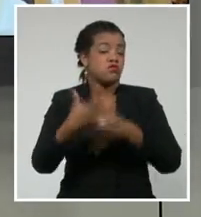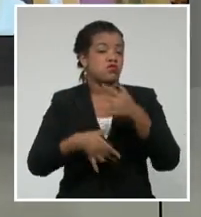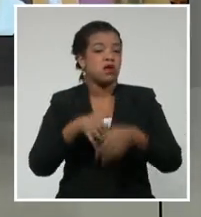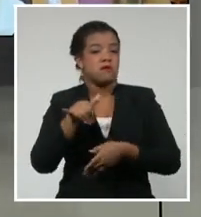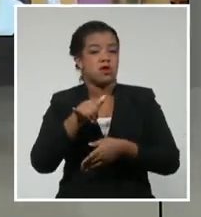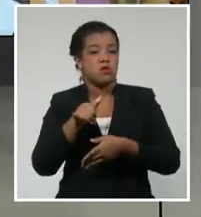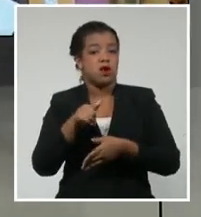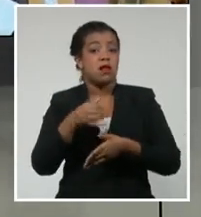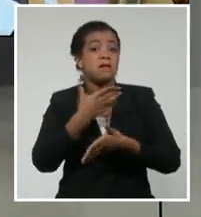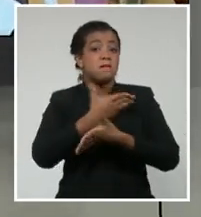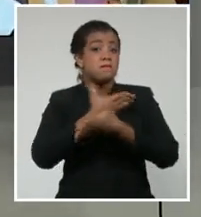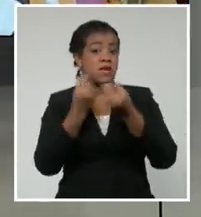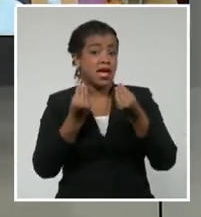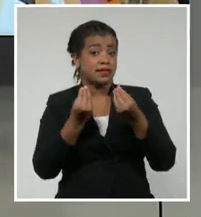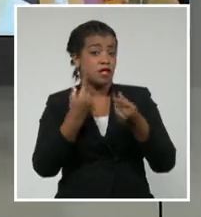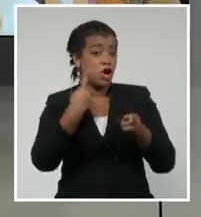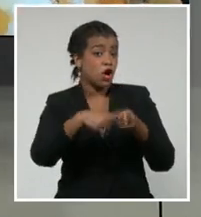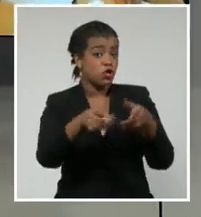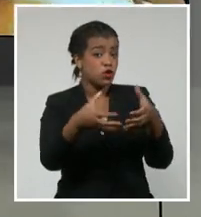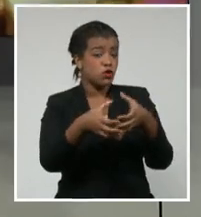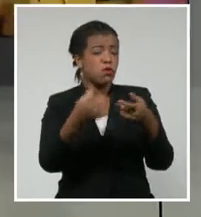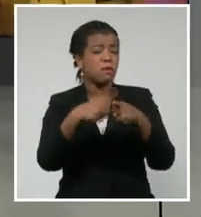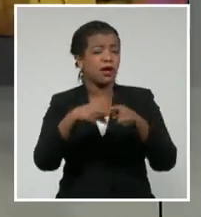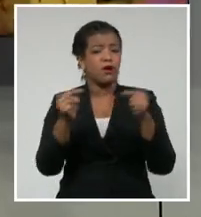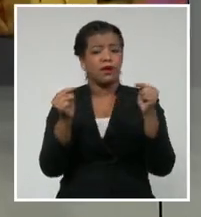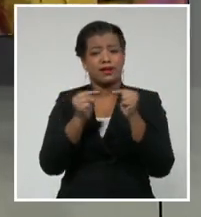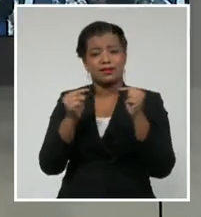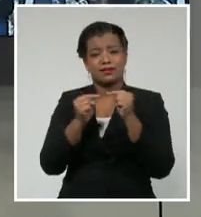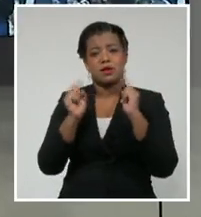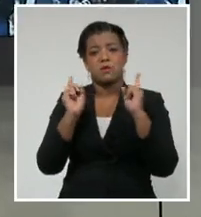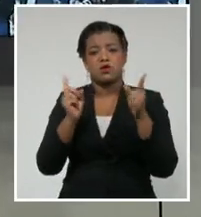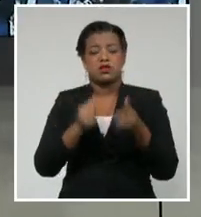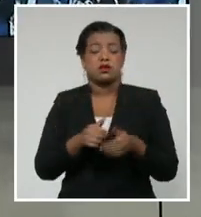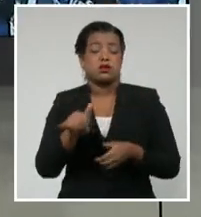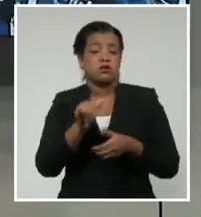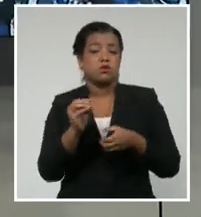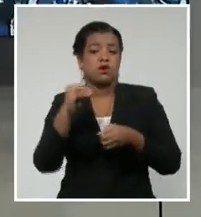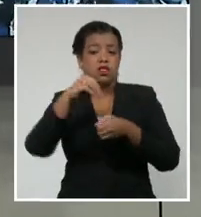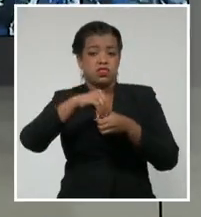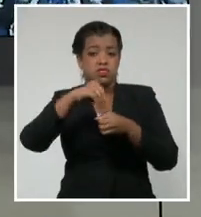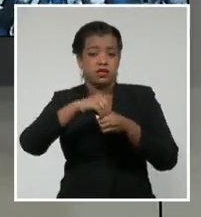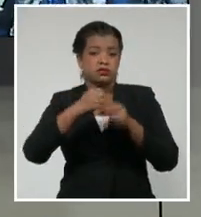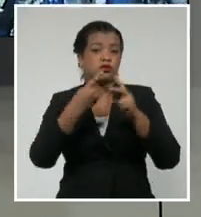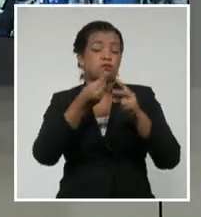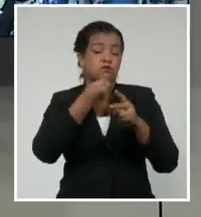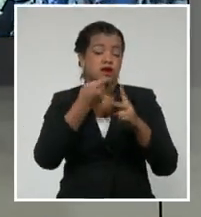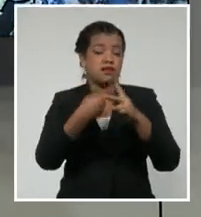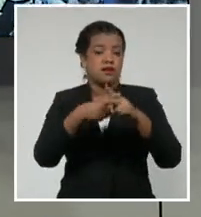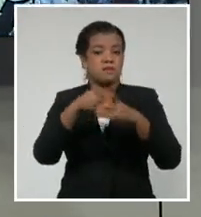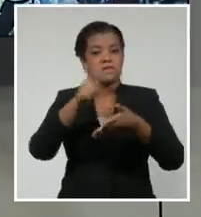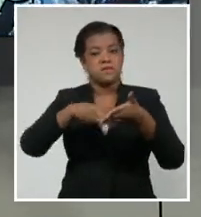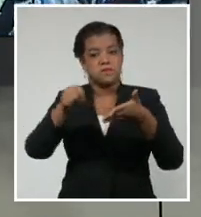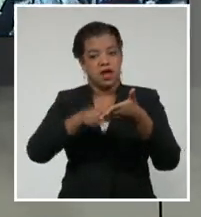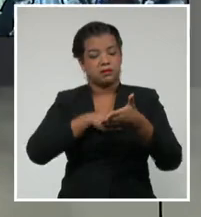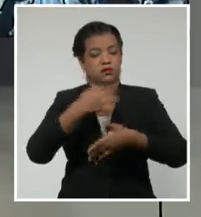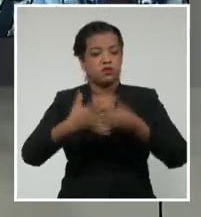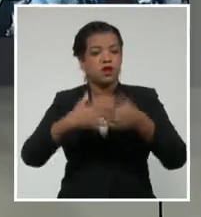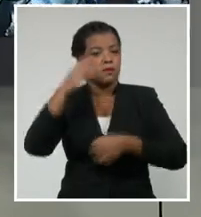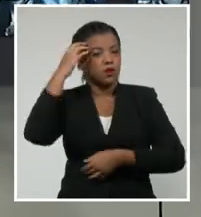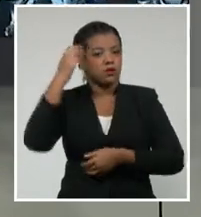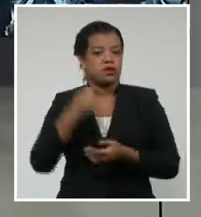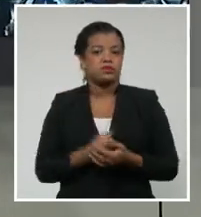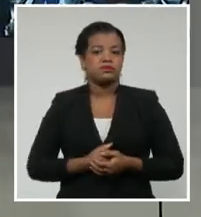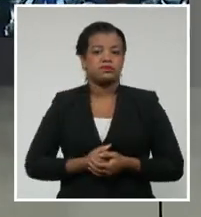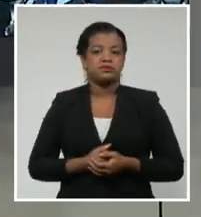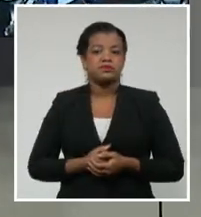las urnas pero siguen siendo enemigos en la política y son también parte indisoluble de cualquier plan de desestabilización alza tiene a